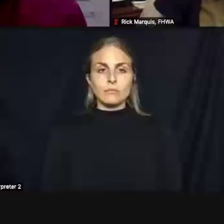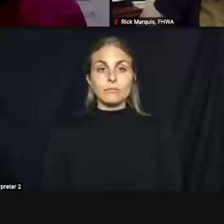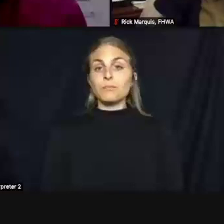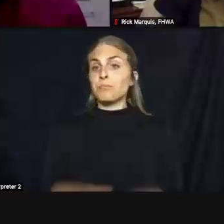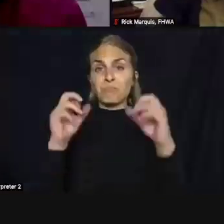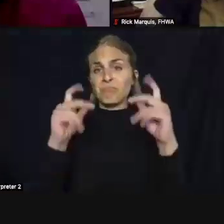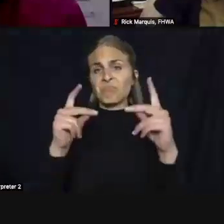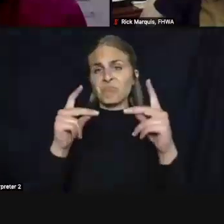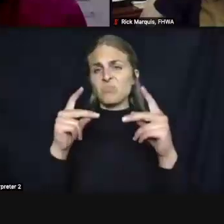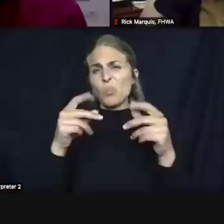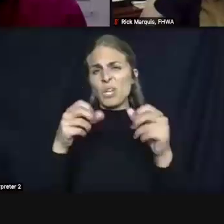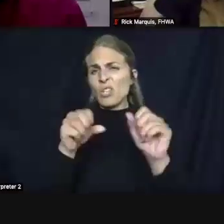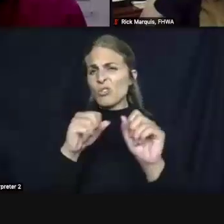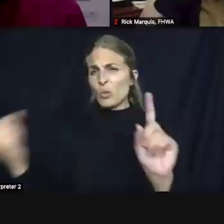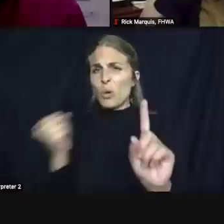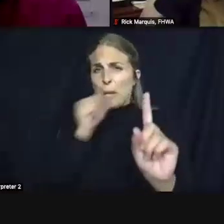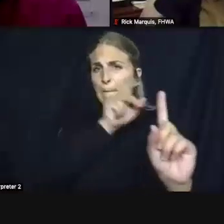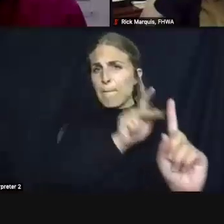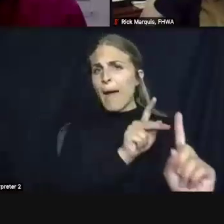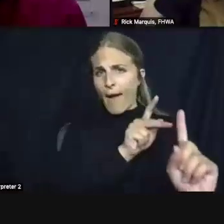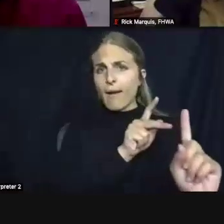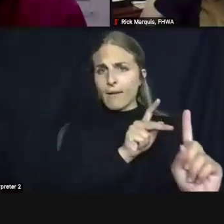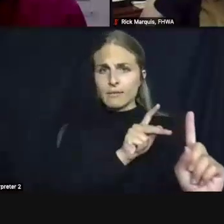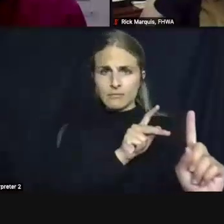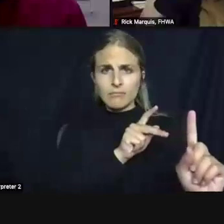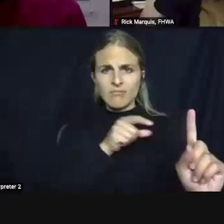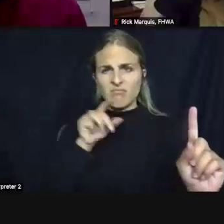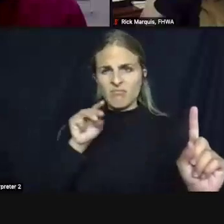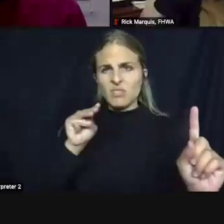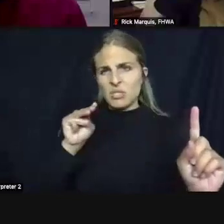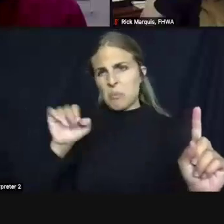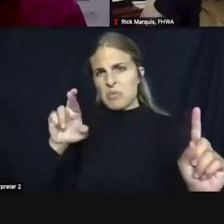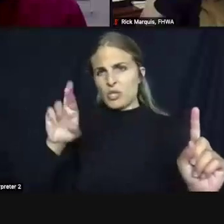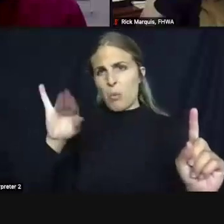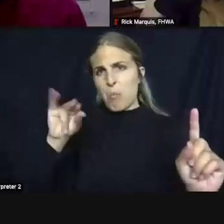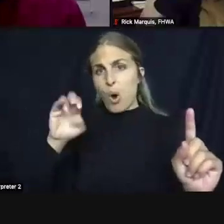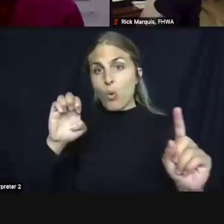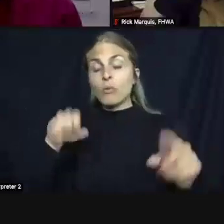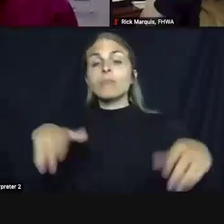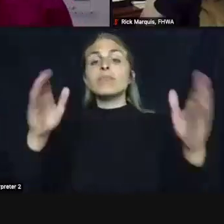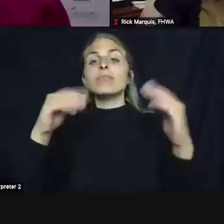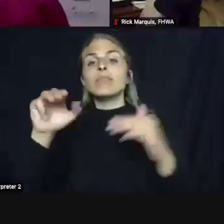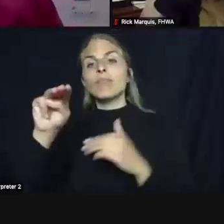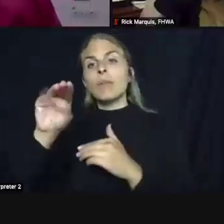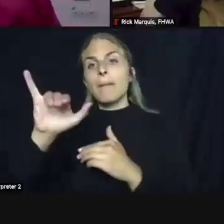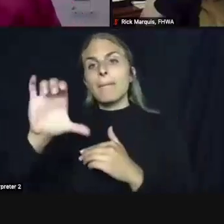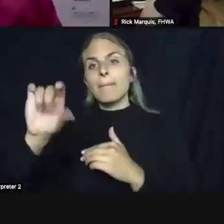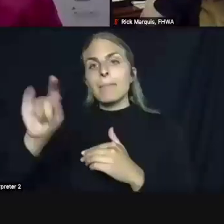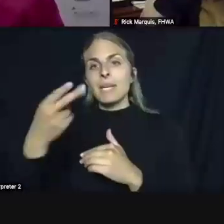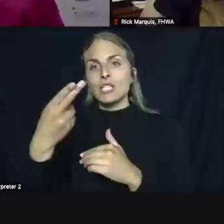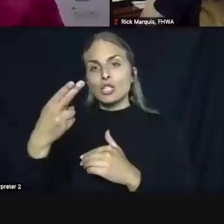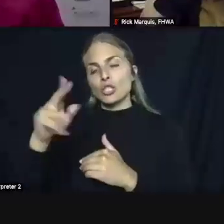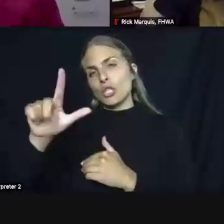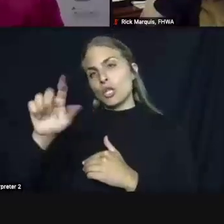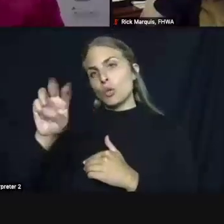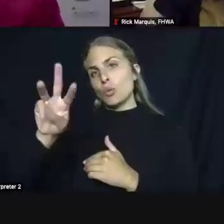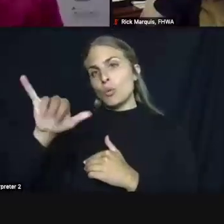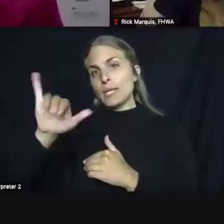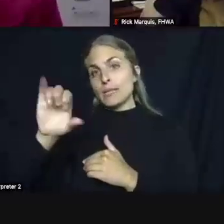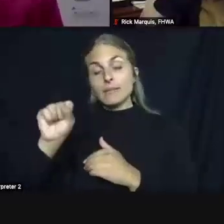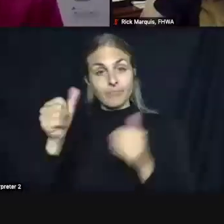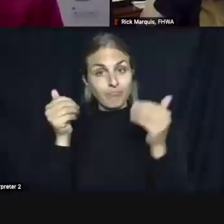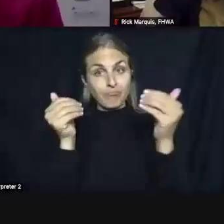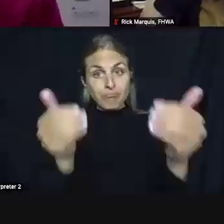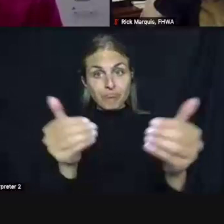Okay, we'll try to come back to Mr. Bourne. Okay, vamos a regresar al señor Bourne. Next up is Mitch Lewis. Y el siguiente es el señor